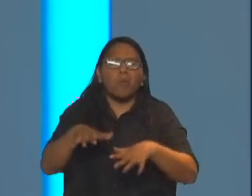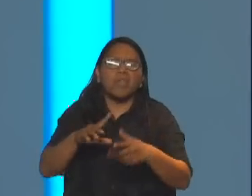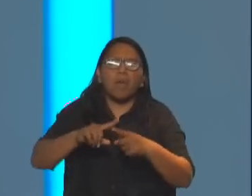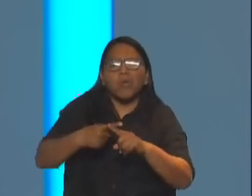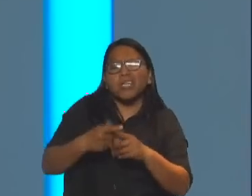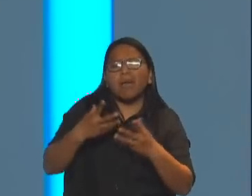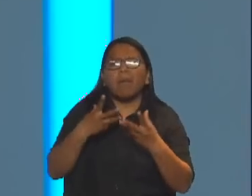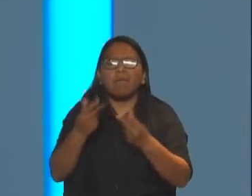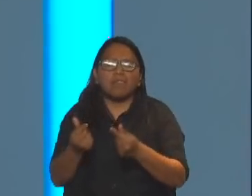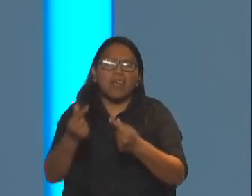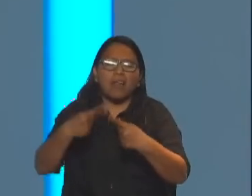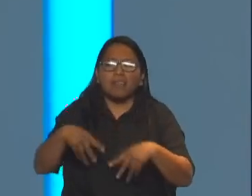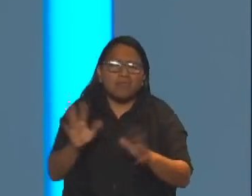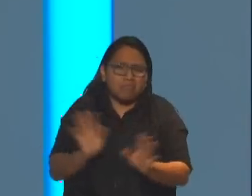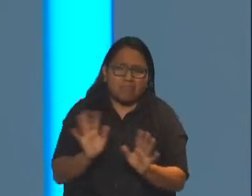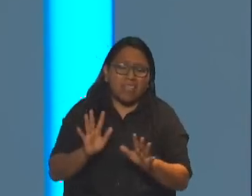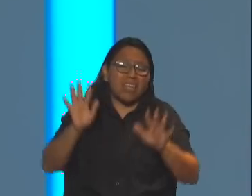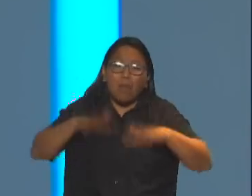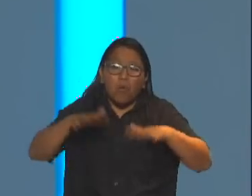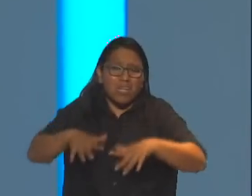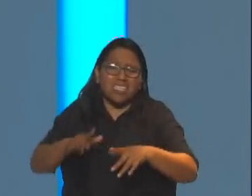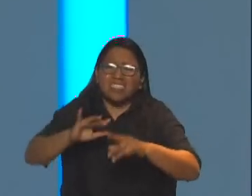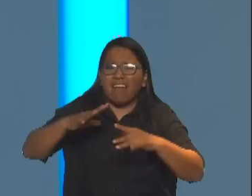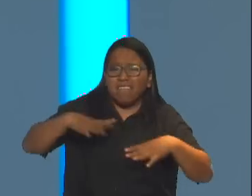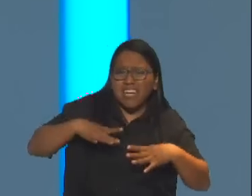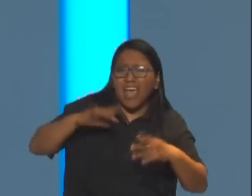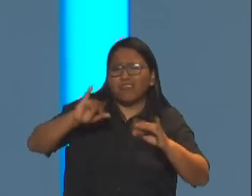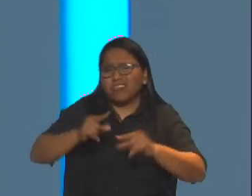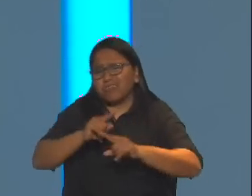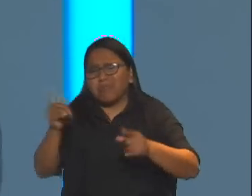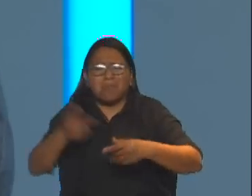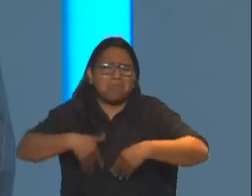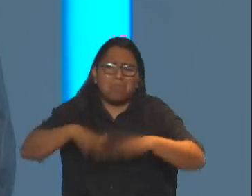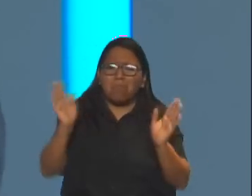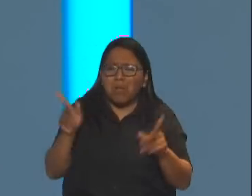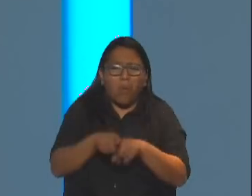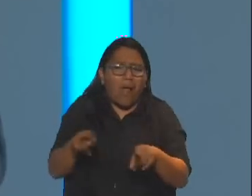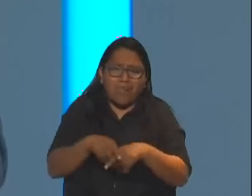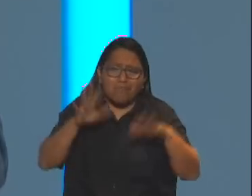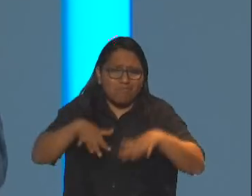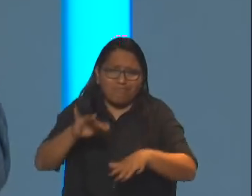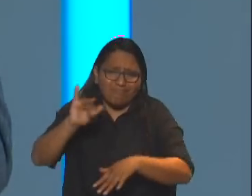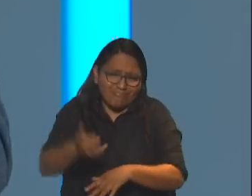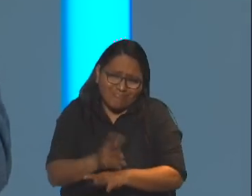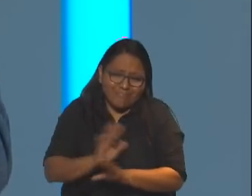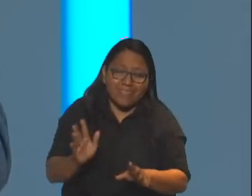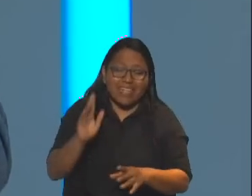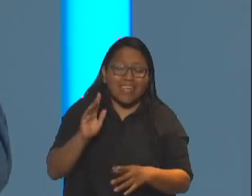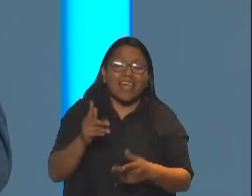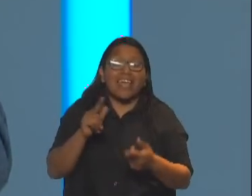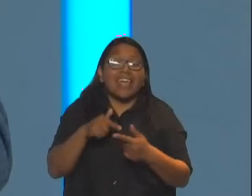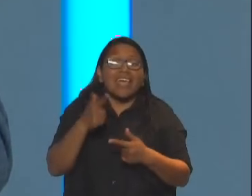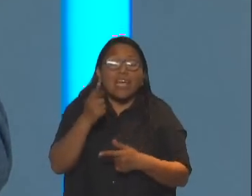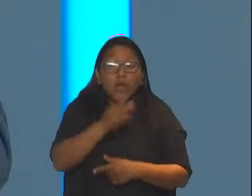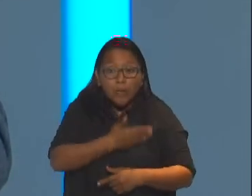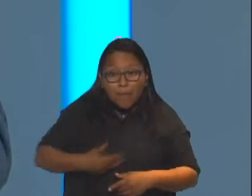hacer la movilización primero la movilización se va a producir con feriado sin feriados por favor no seamos ingenuos y segundo en realidad lo que hizo el presidente